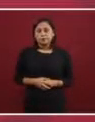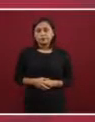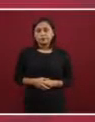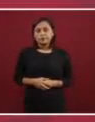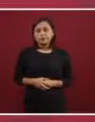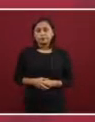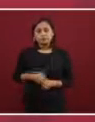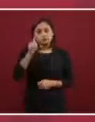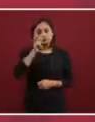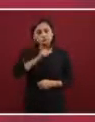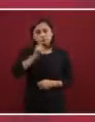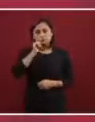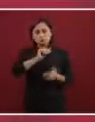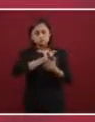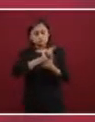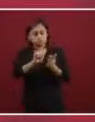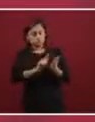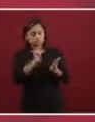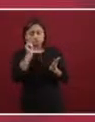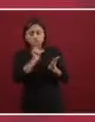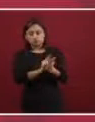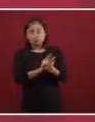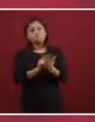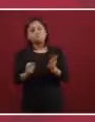el marco legal,